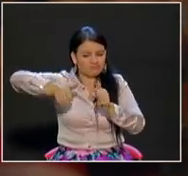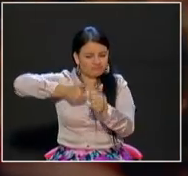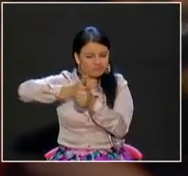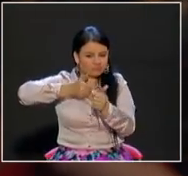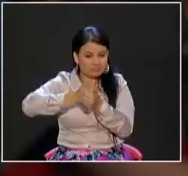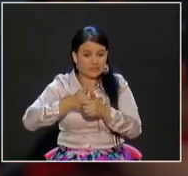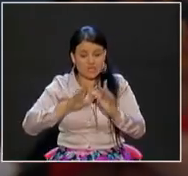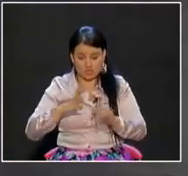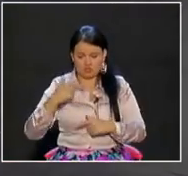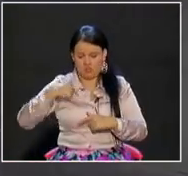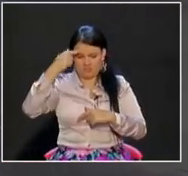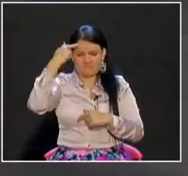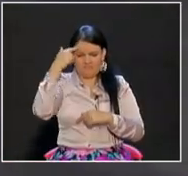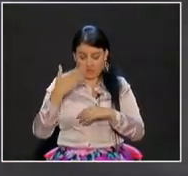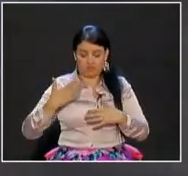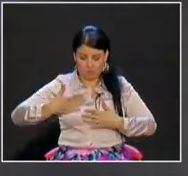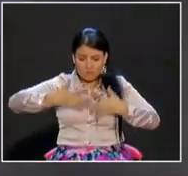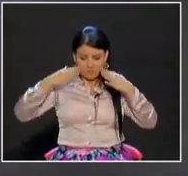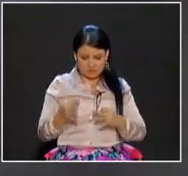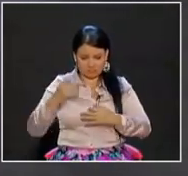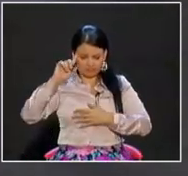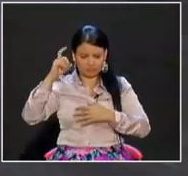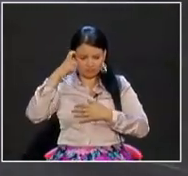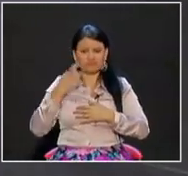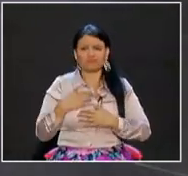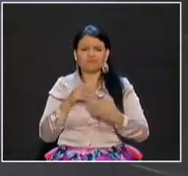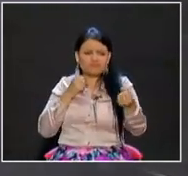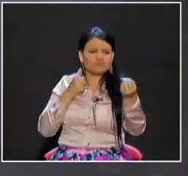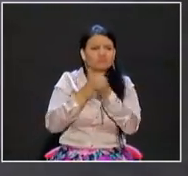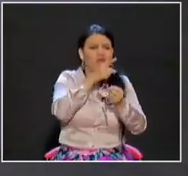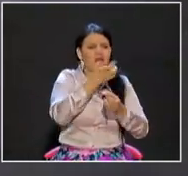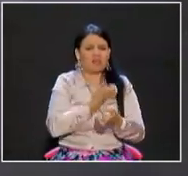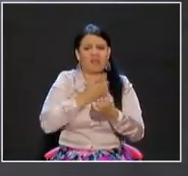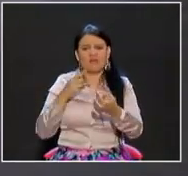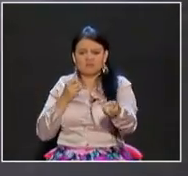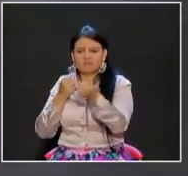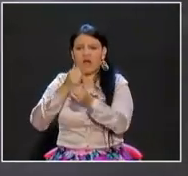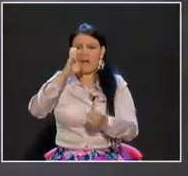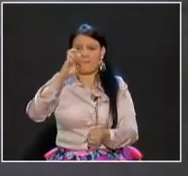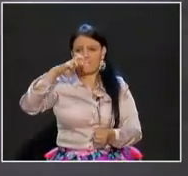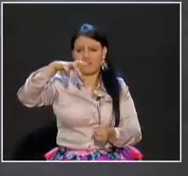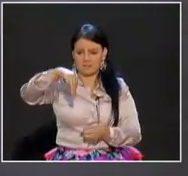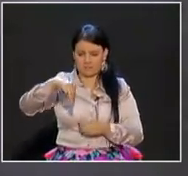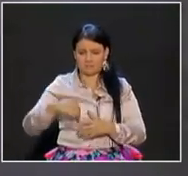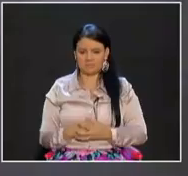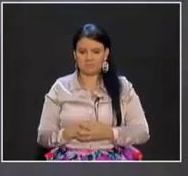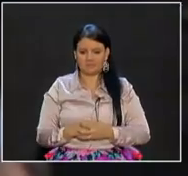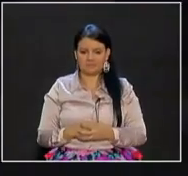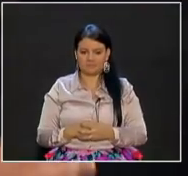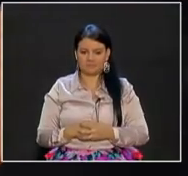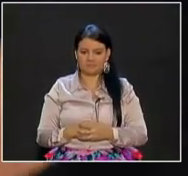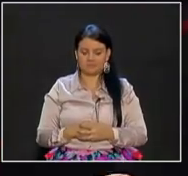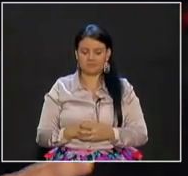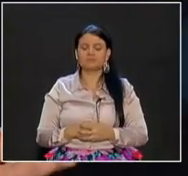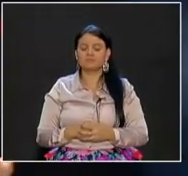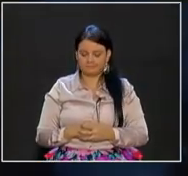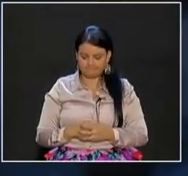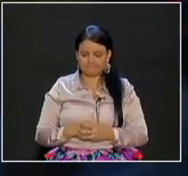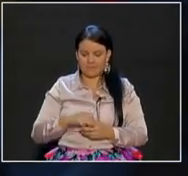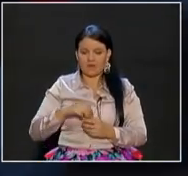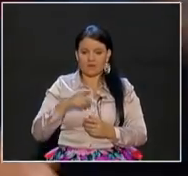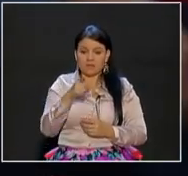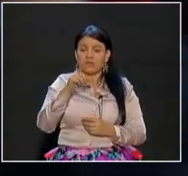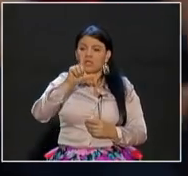con el alcalde y el gerente de pm para sacar adelante y ritual juan camilo restrepo claro que vamos a seguir con las reclamaciones